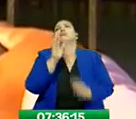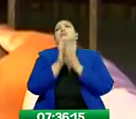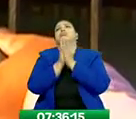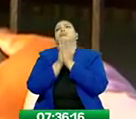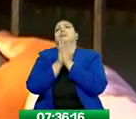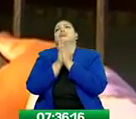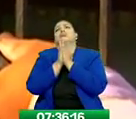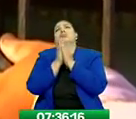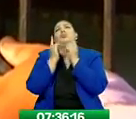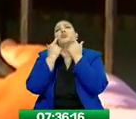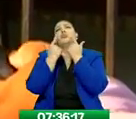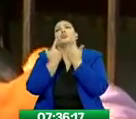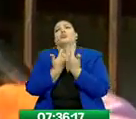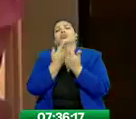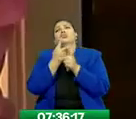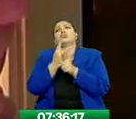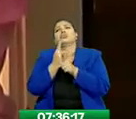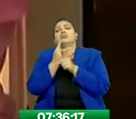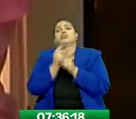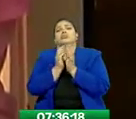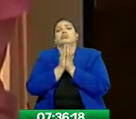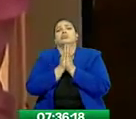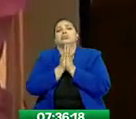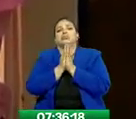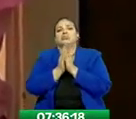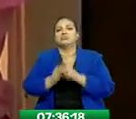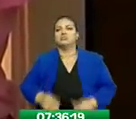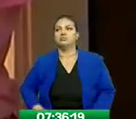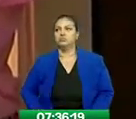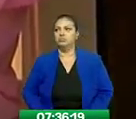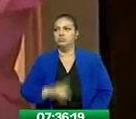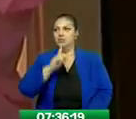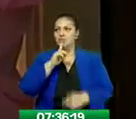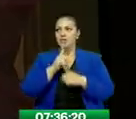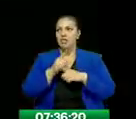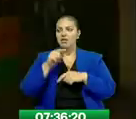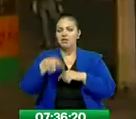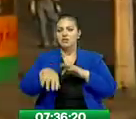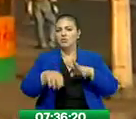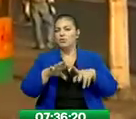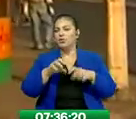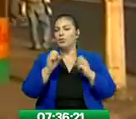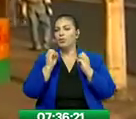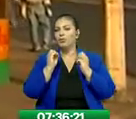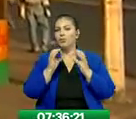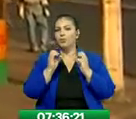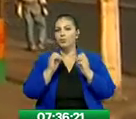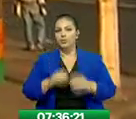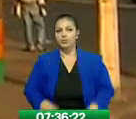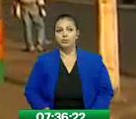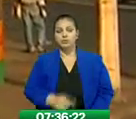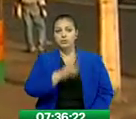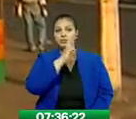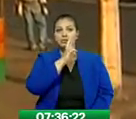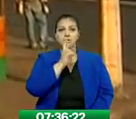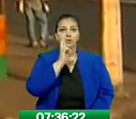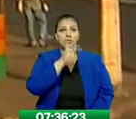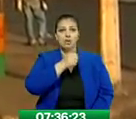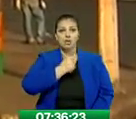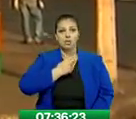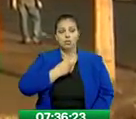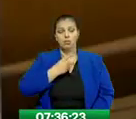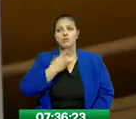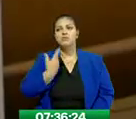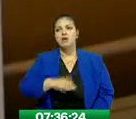sí hay mucha delincuencia. Sí, por la inseguridad, todo por la inseguridad que hay en esta zona. Los dueños de la picantería pusieron una denuncia en la